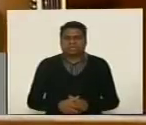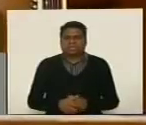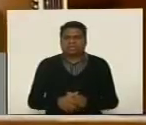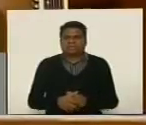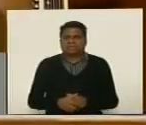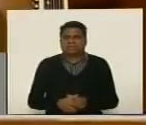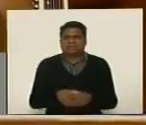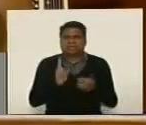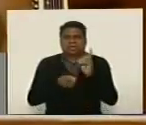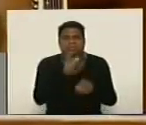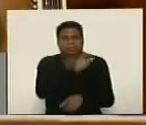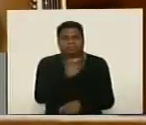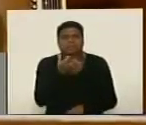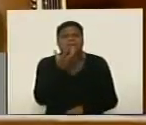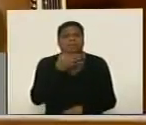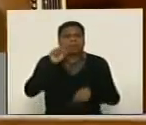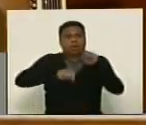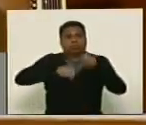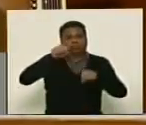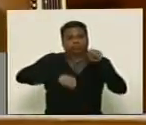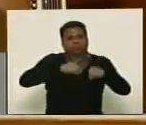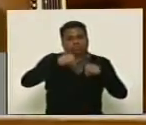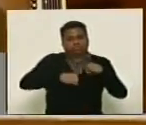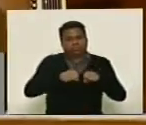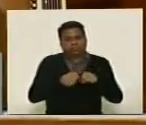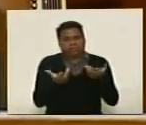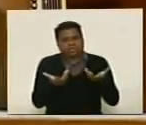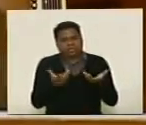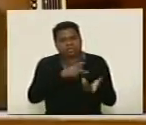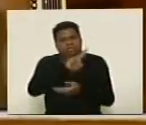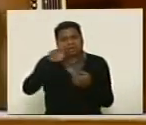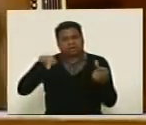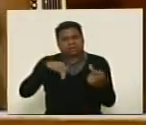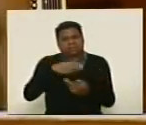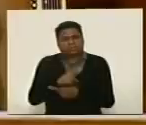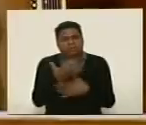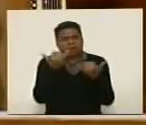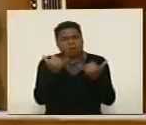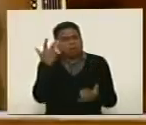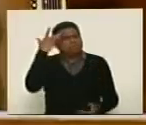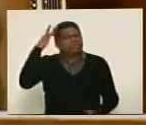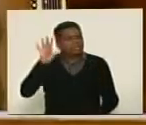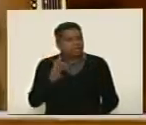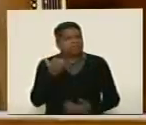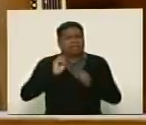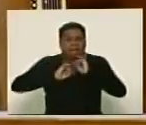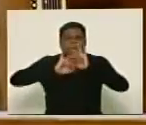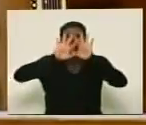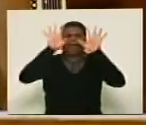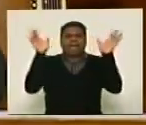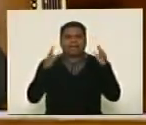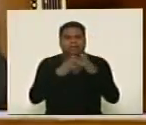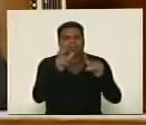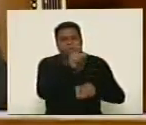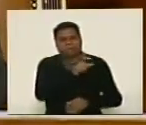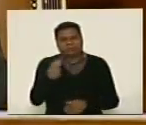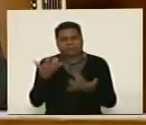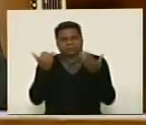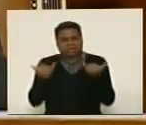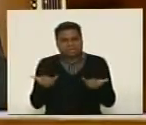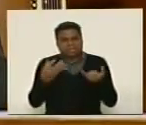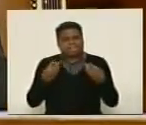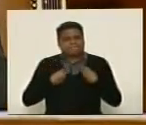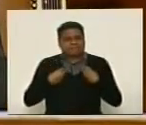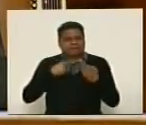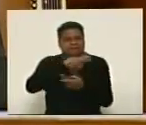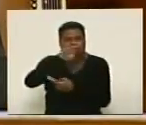alguien tenía duda de que en Venezuela lo que estamos viviendo es una revolución, hoy creo que le queda claro a todo el mundo que aquí se está viviendo una